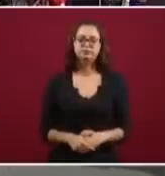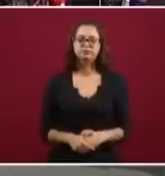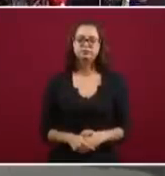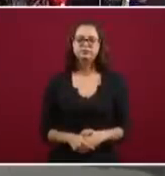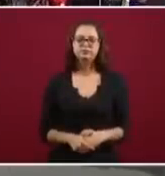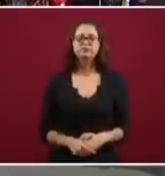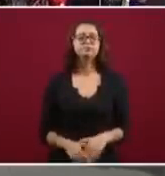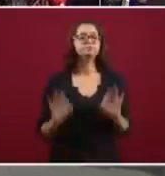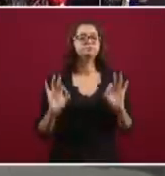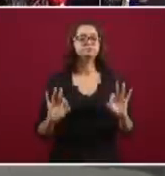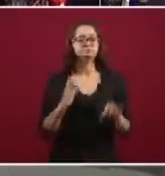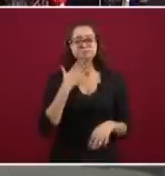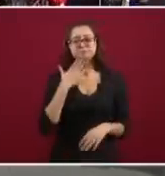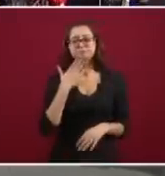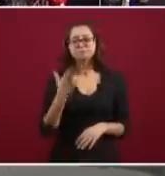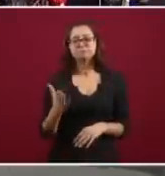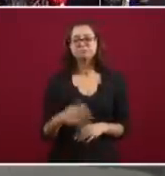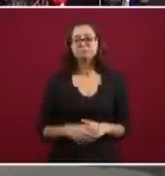Muy bien.